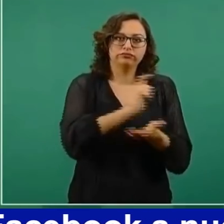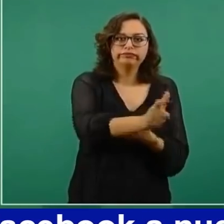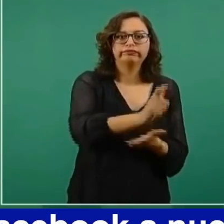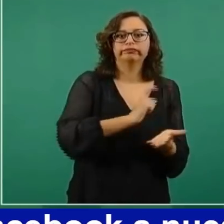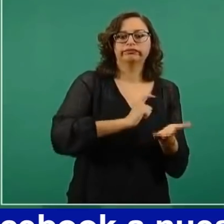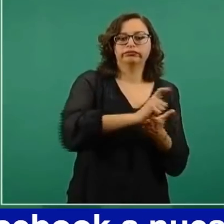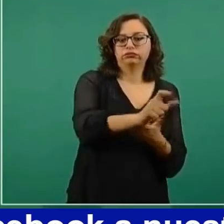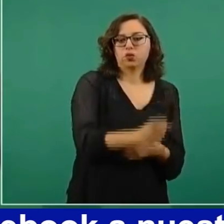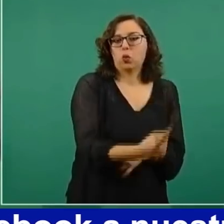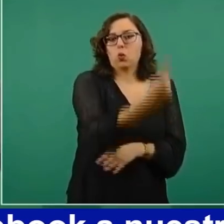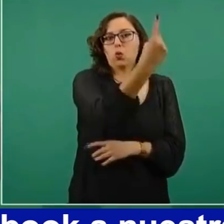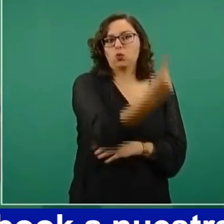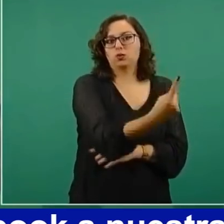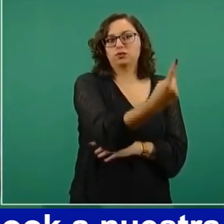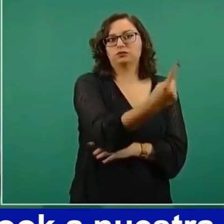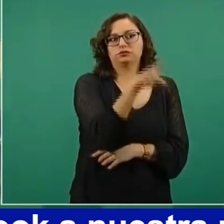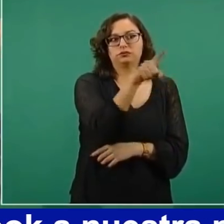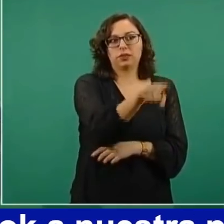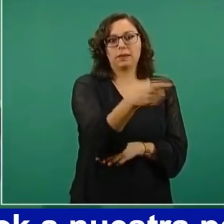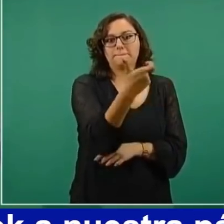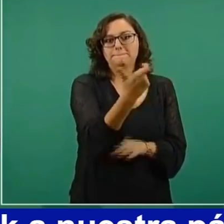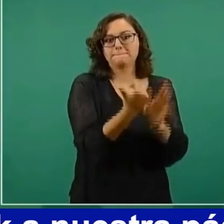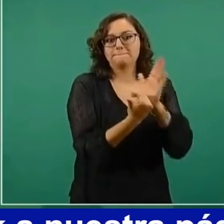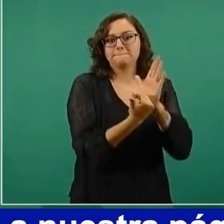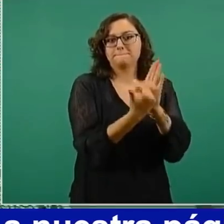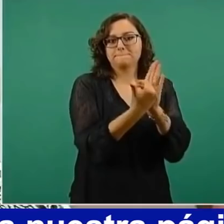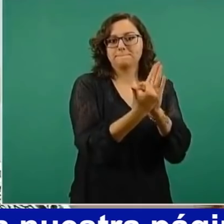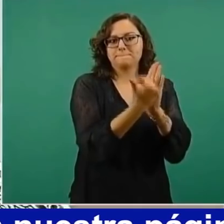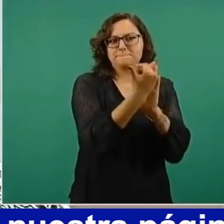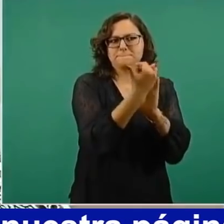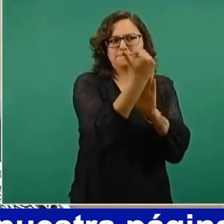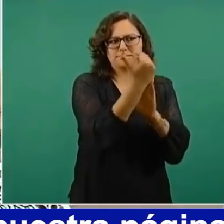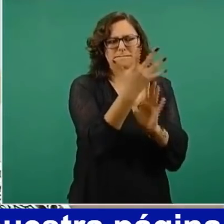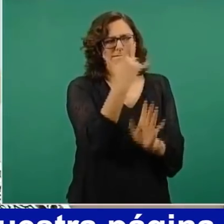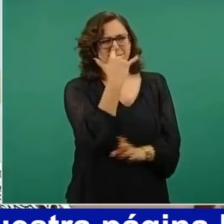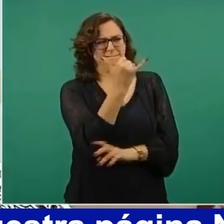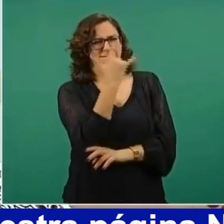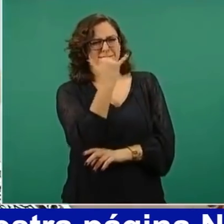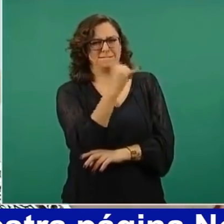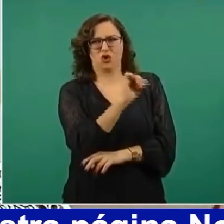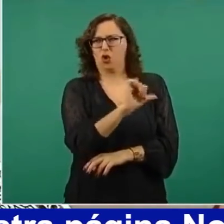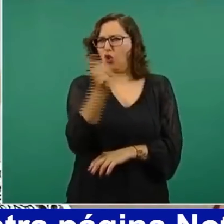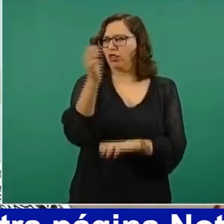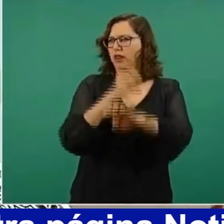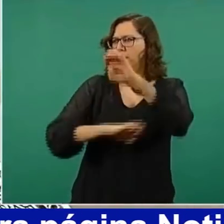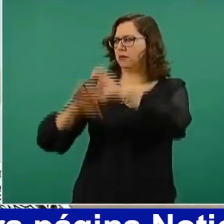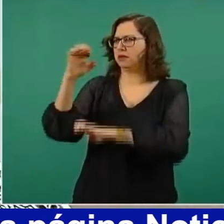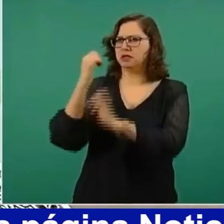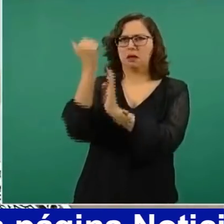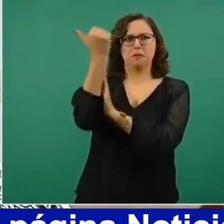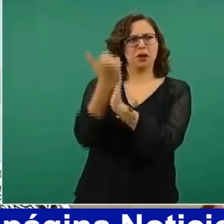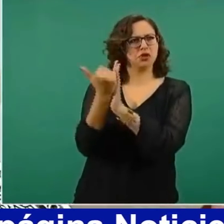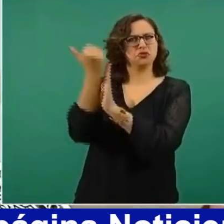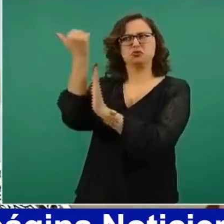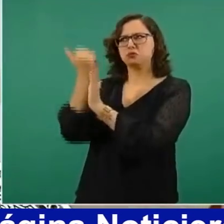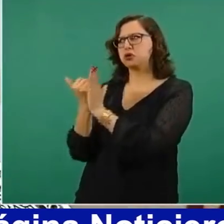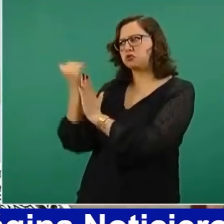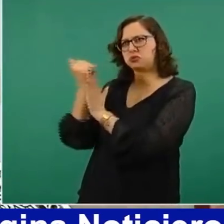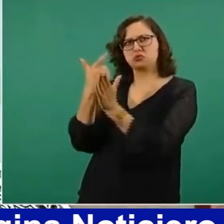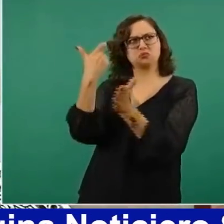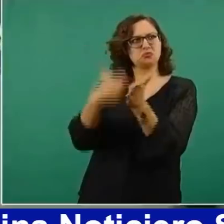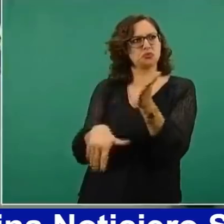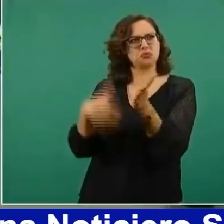un esquema donde los precios van aumentando, lo cual es un poco inusual. Casi siempre los precios se van reduciendo. Es un